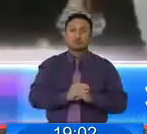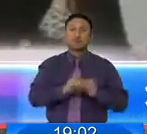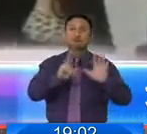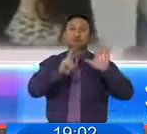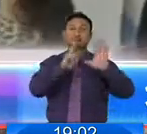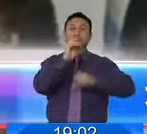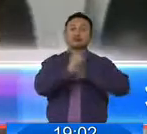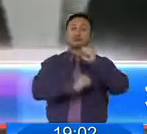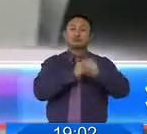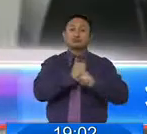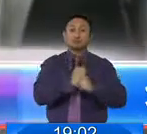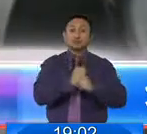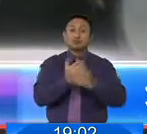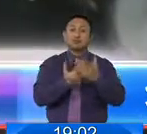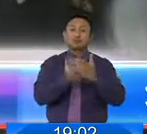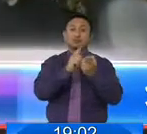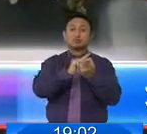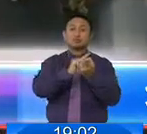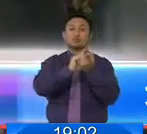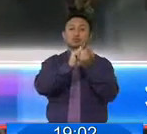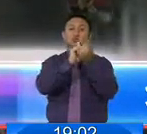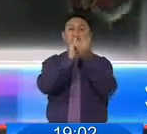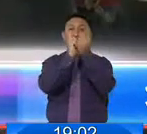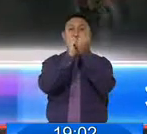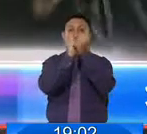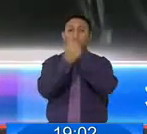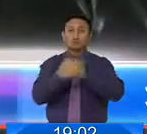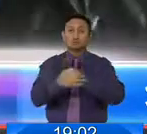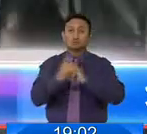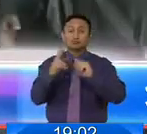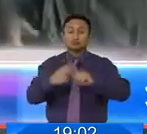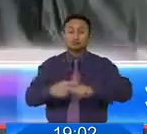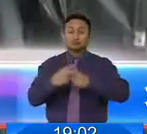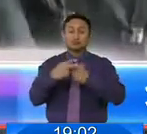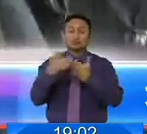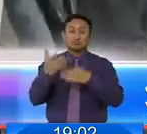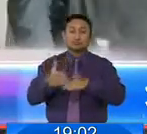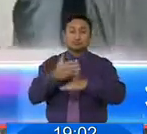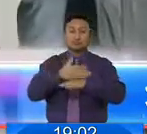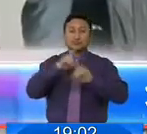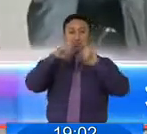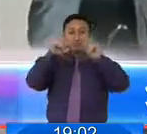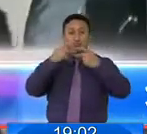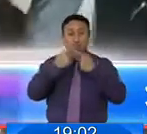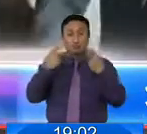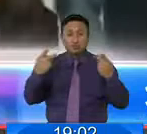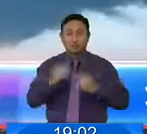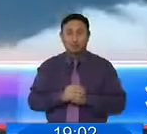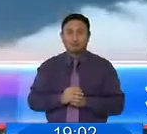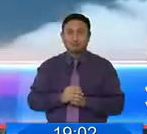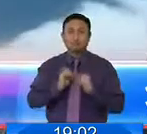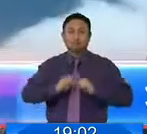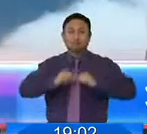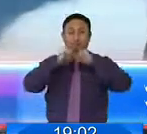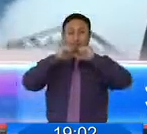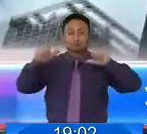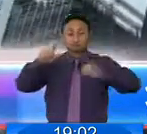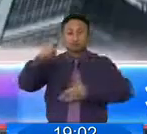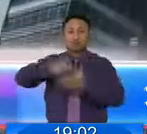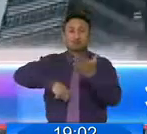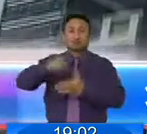la nueva transición de la judicatura, nacida también de una consulta popular, anuncia que en los contratos